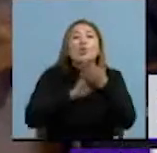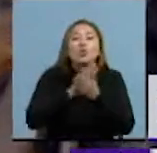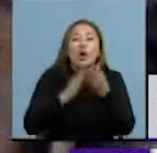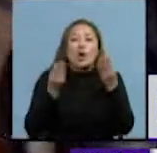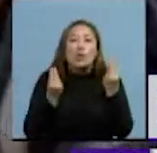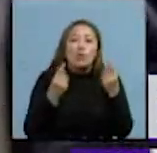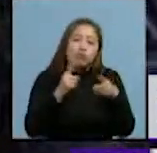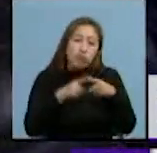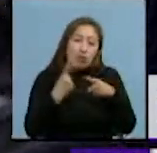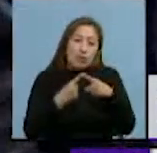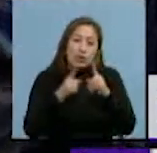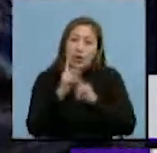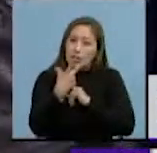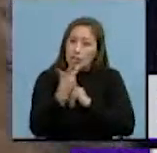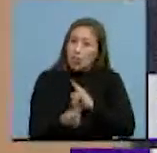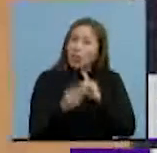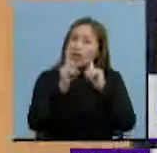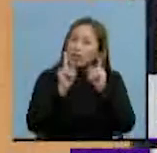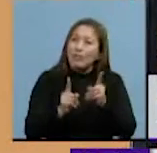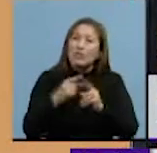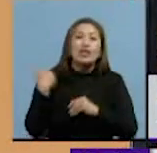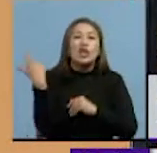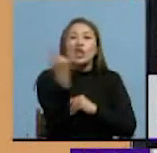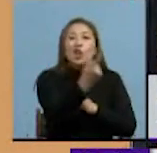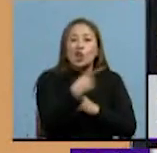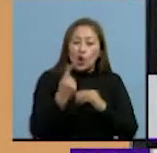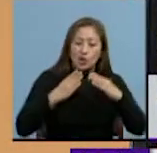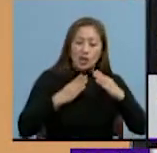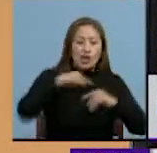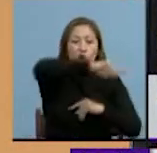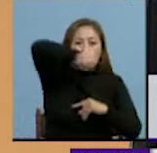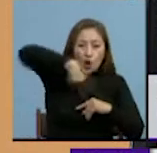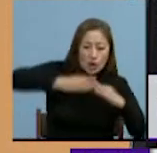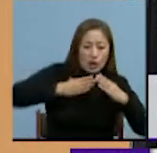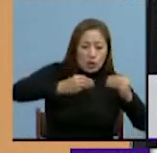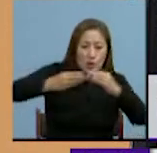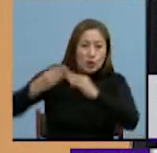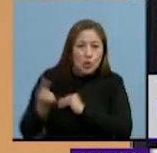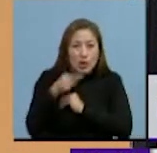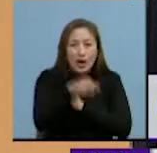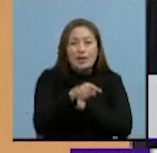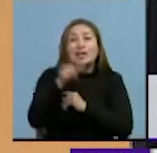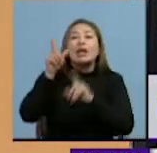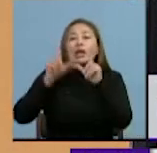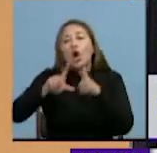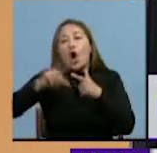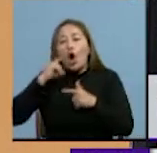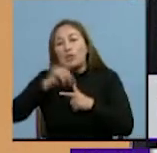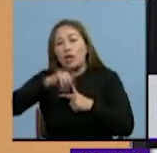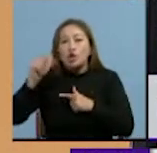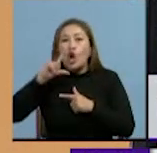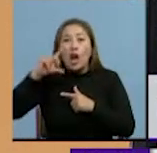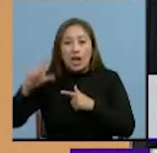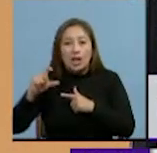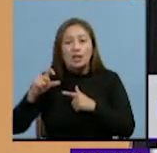con política, sino también con un aporte por parte de cada uno de los que formamos esta sociedad. Y del licenciado Aramayo, que dijo que esto también